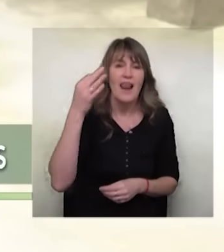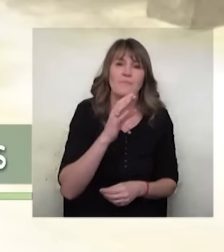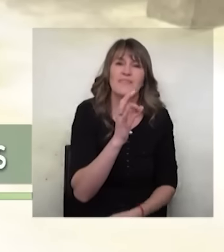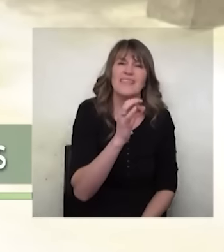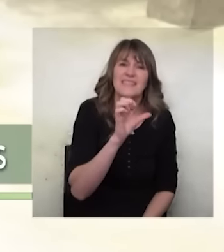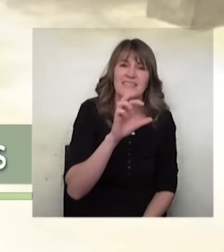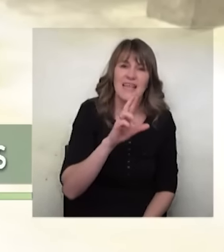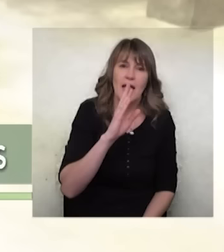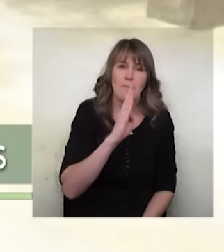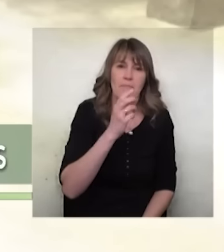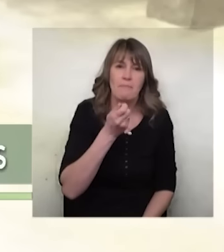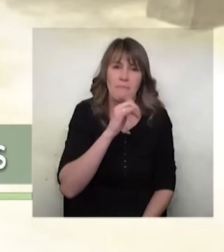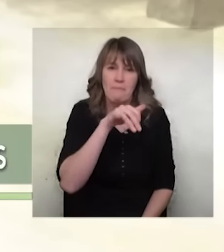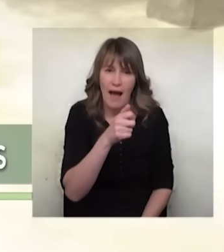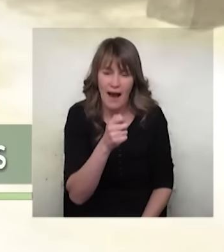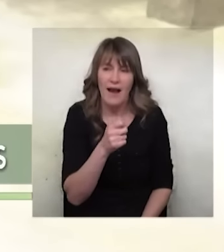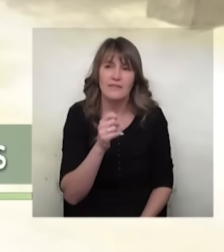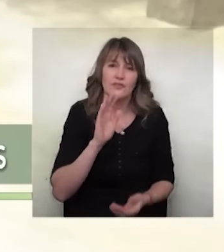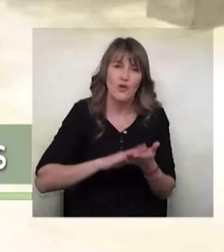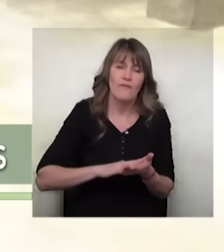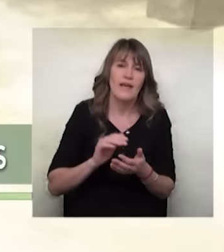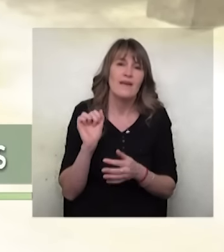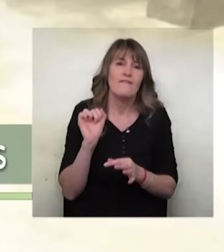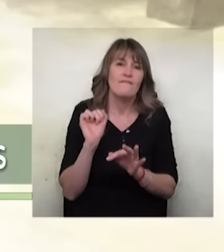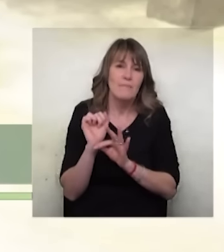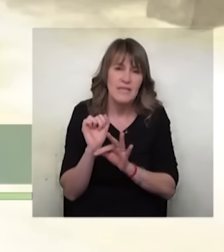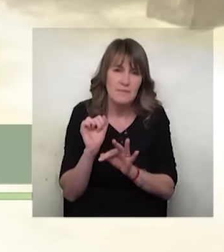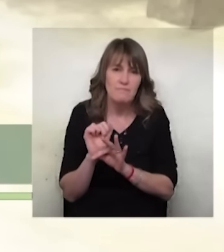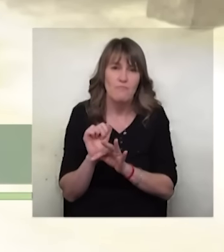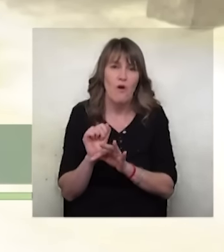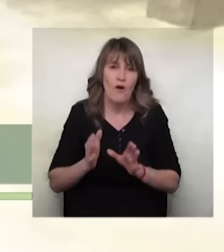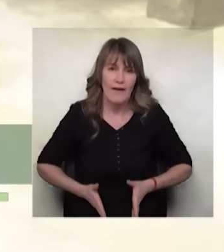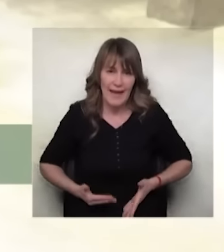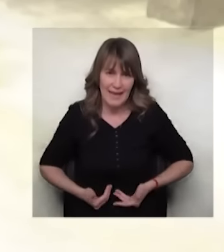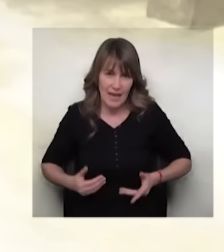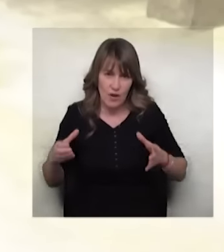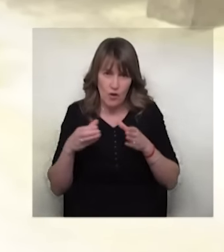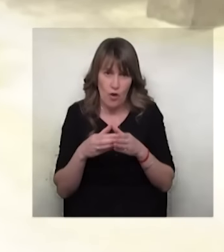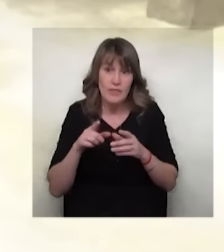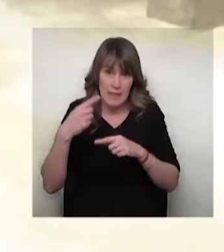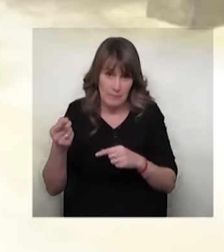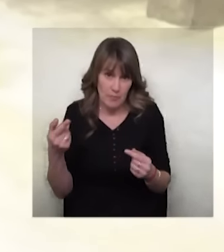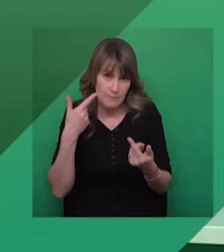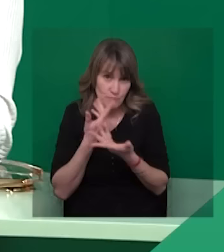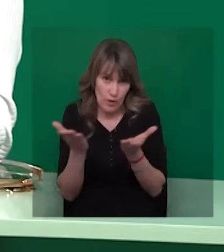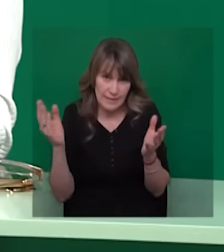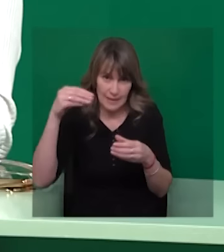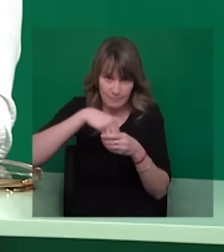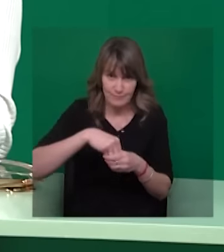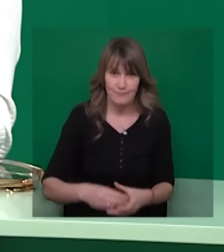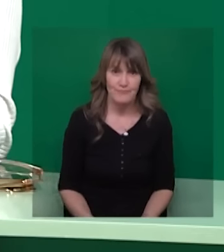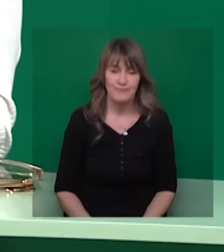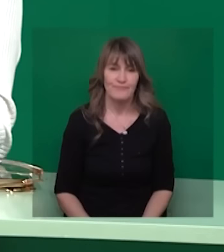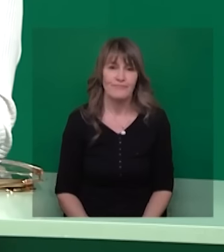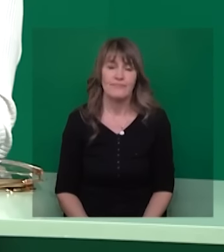coordinadora de feminismos y la comisión de género de fukman en minutos nada más volvemos con una de estas voces